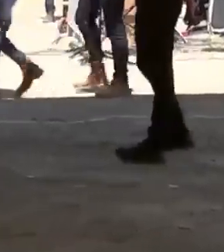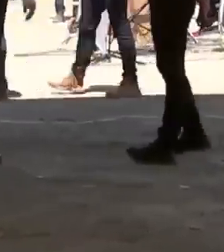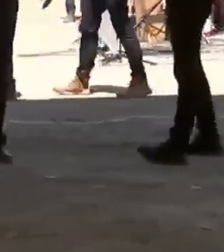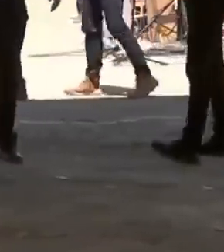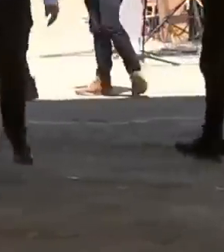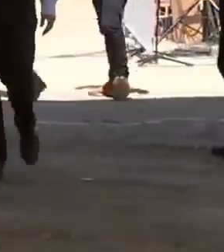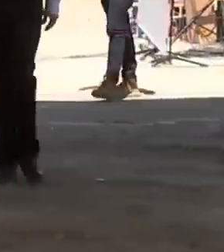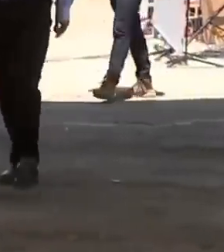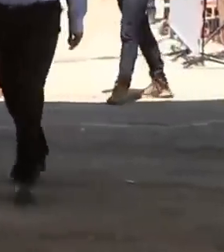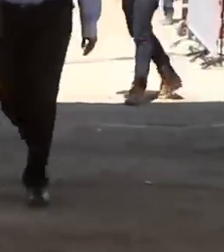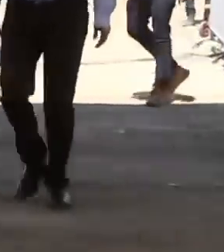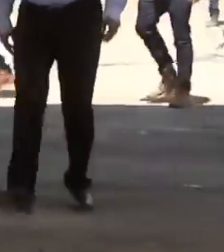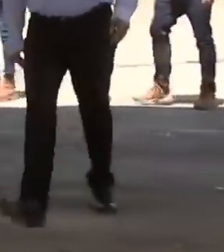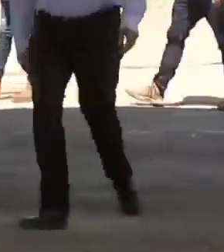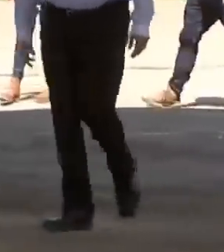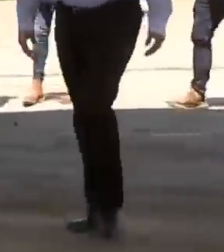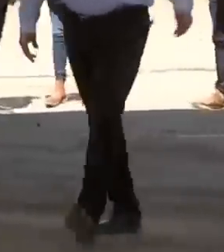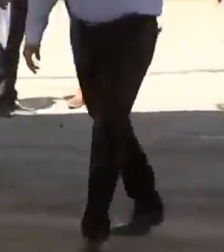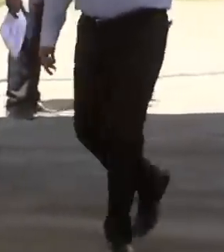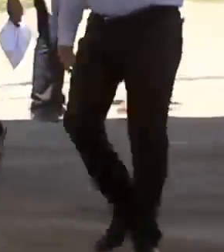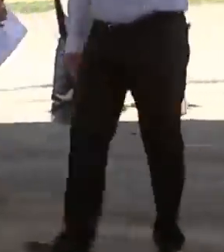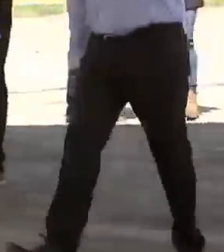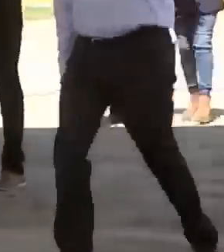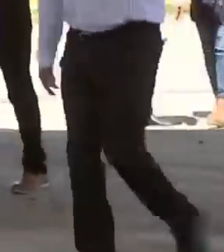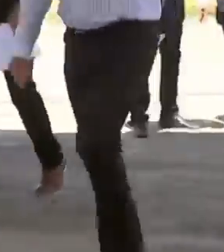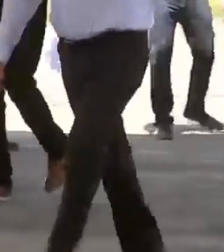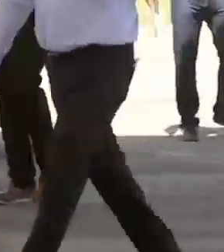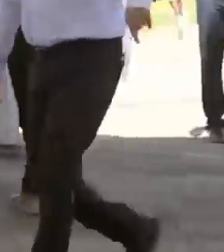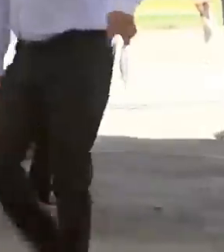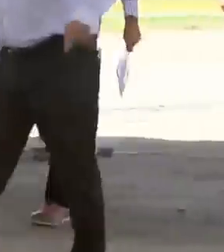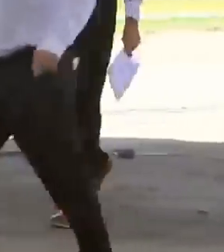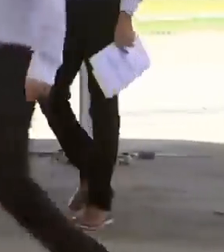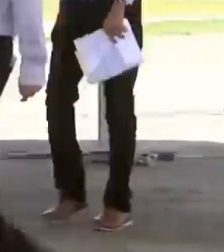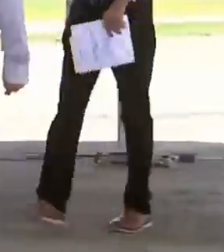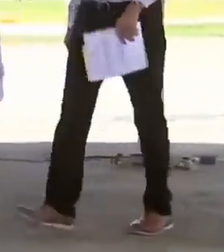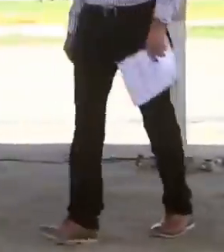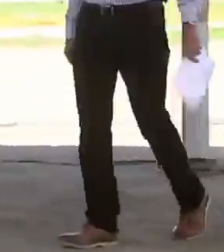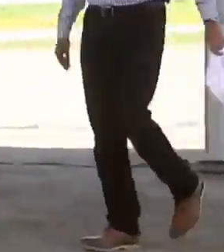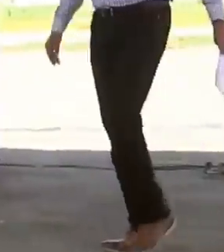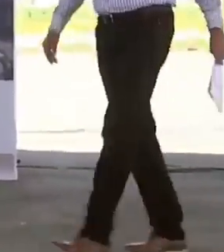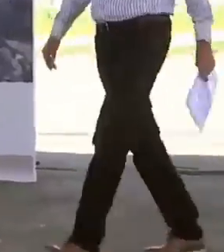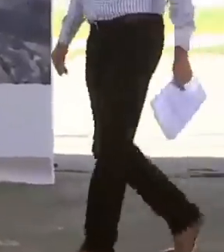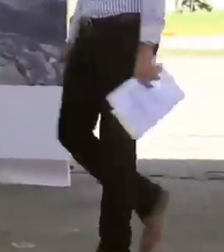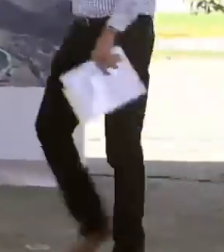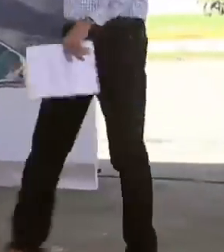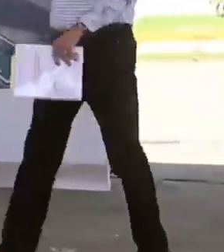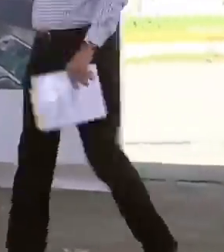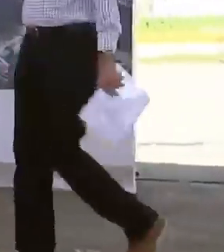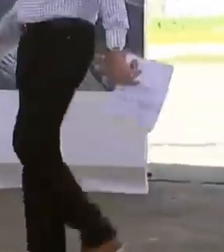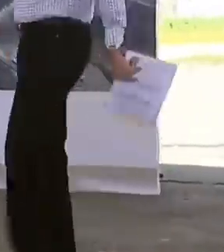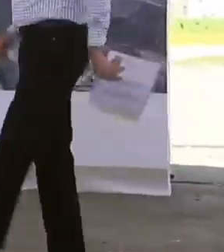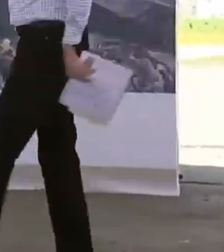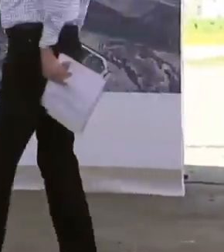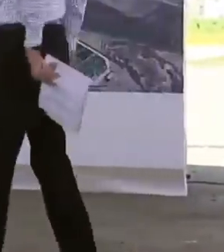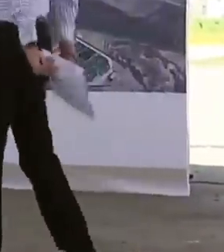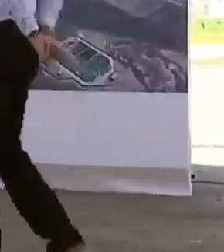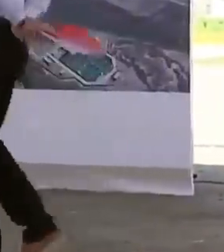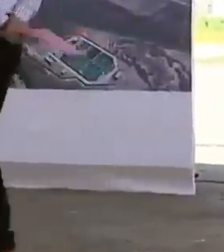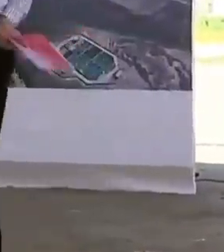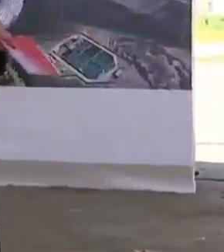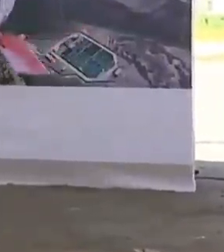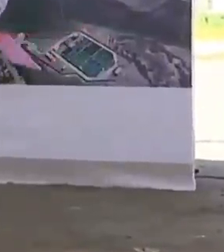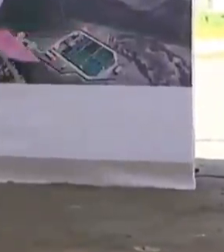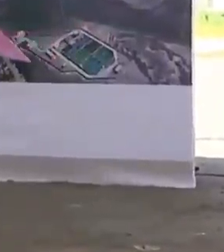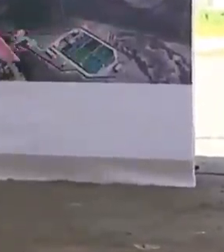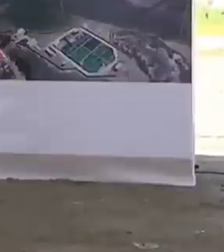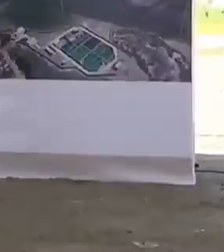damos la bienvenida al presidente constitucional de los Estados Unidos Mexicanos, licenciado Andrés Manuel López Obrador, y